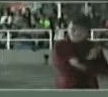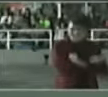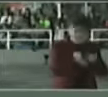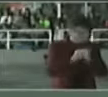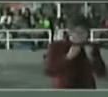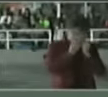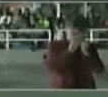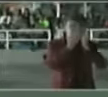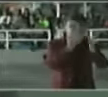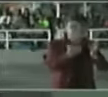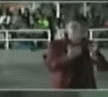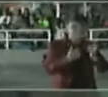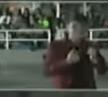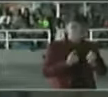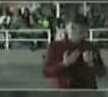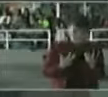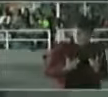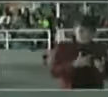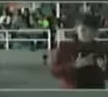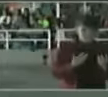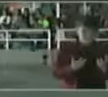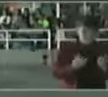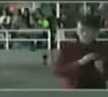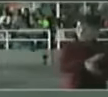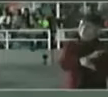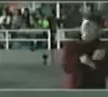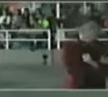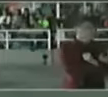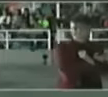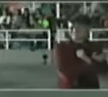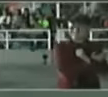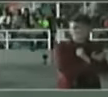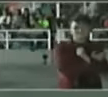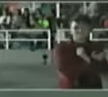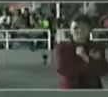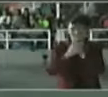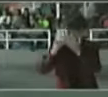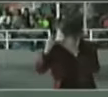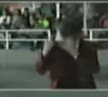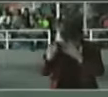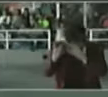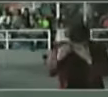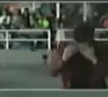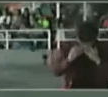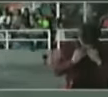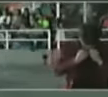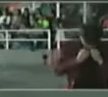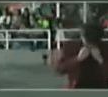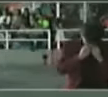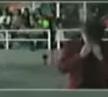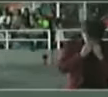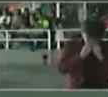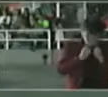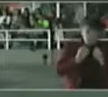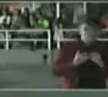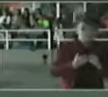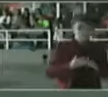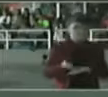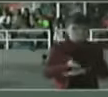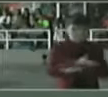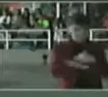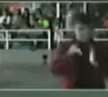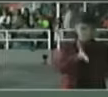Así quiero hacerlo, no puedo. Hay una fuerza que me lleva. Estaba escuchando uno de nuestros